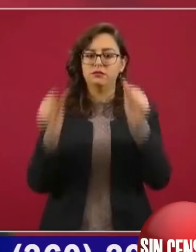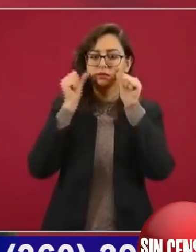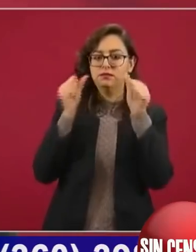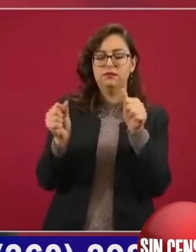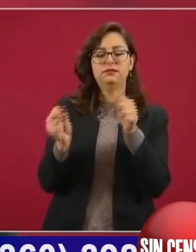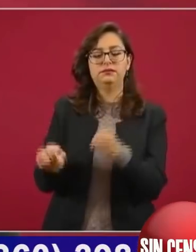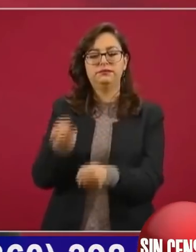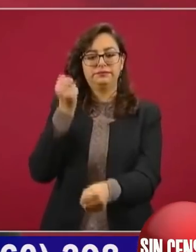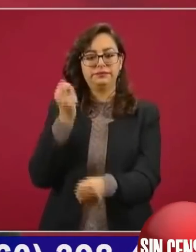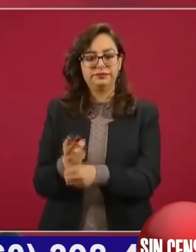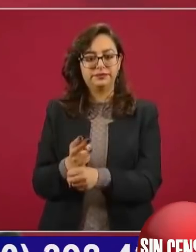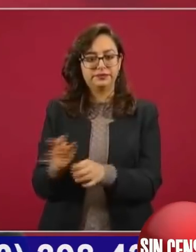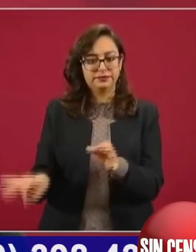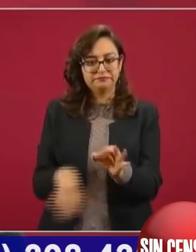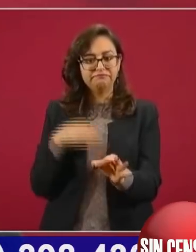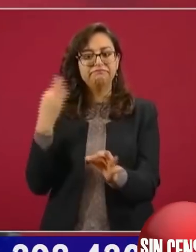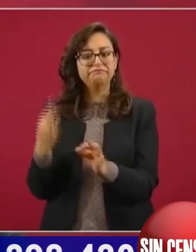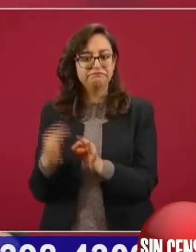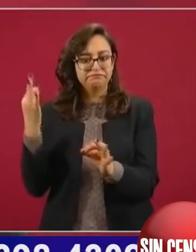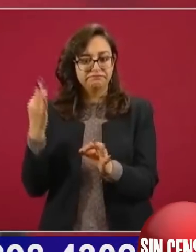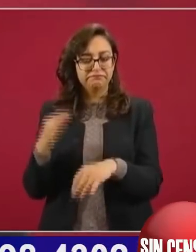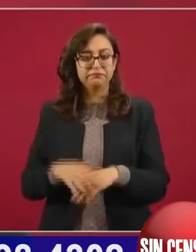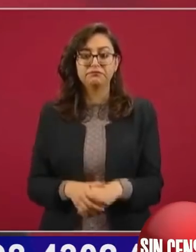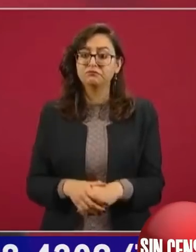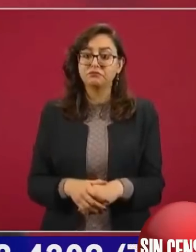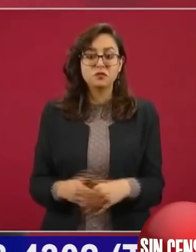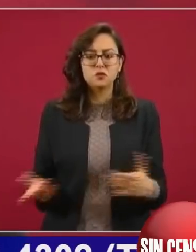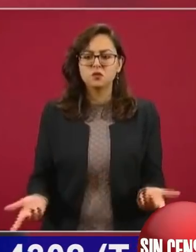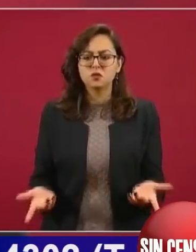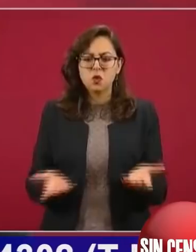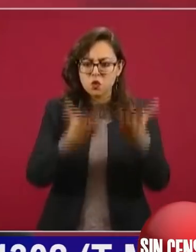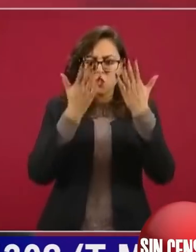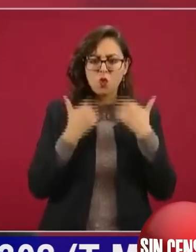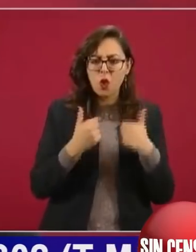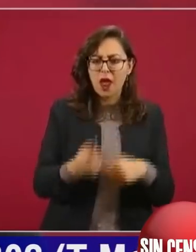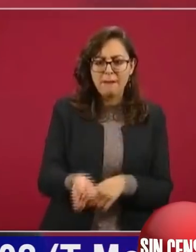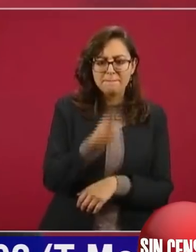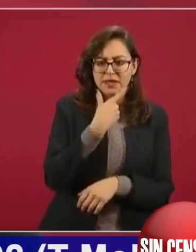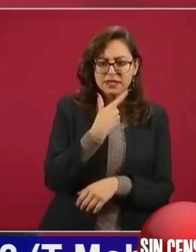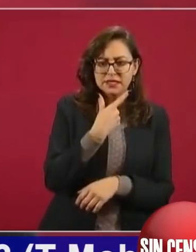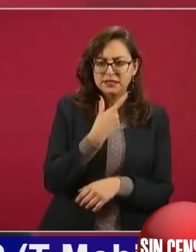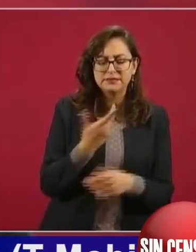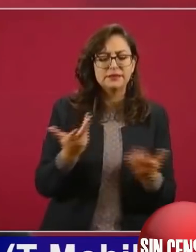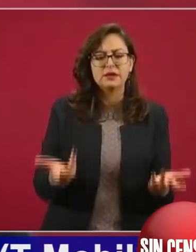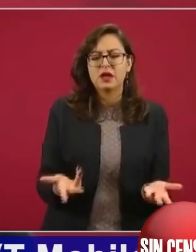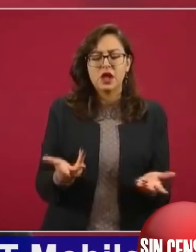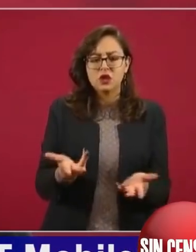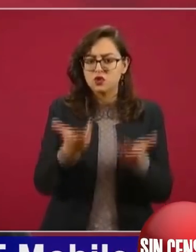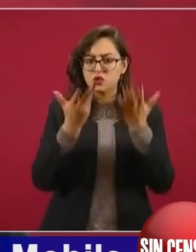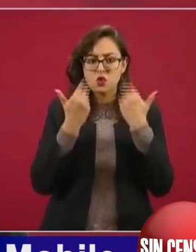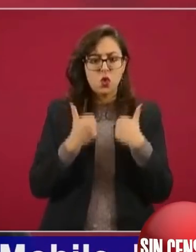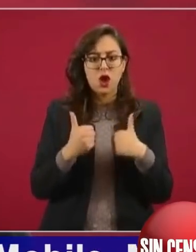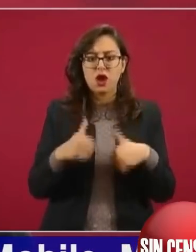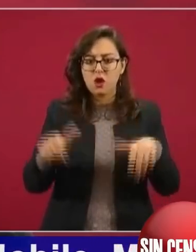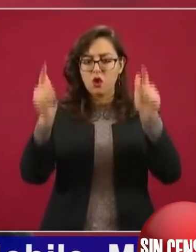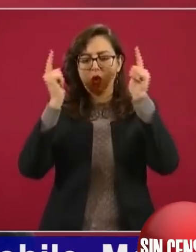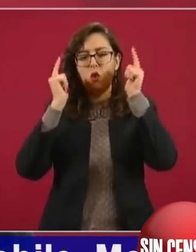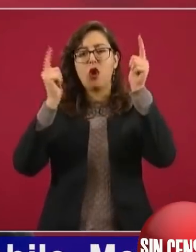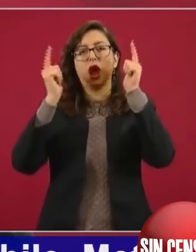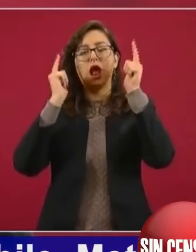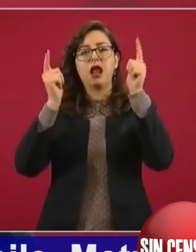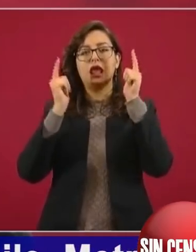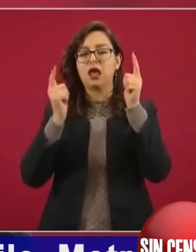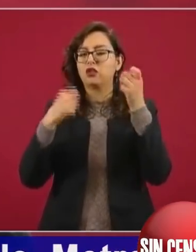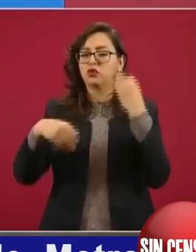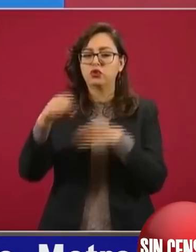efectiva, aún en ausencia de fármacos específicos y mientras esperamos todos y todas con